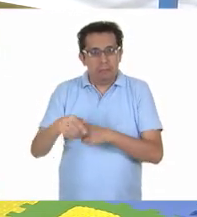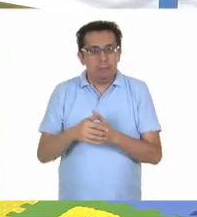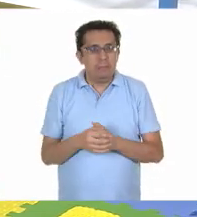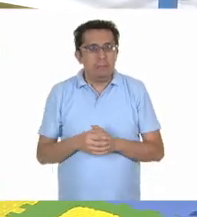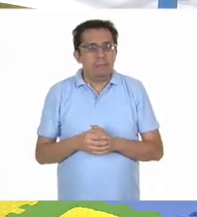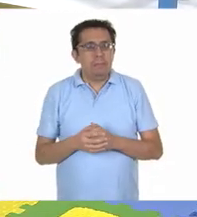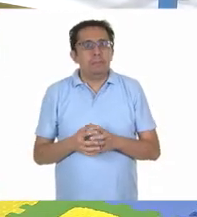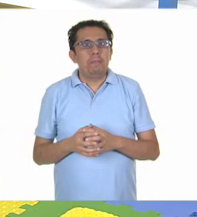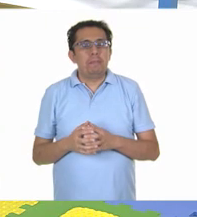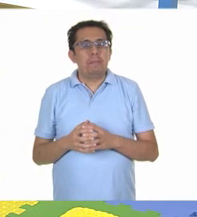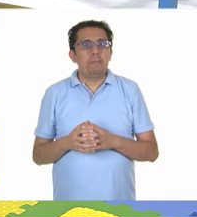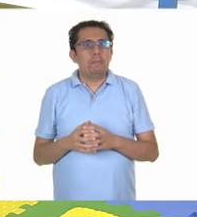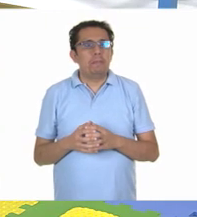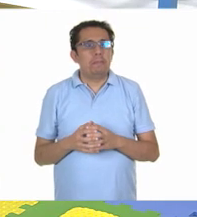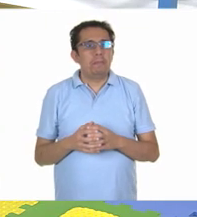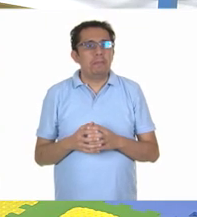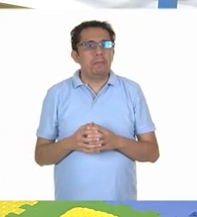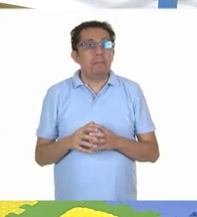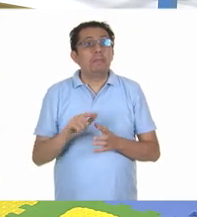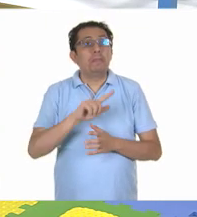lado. Otro cuadrado.